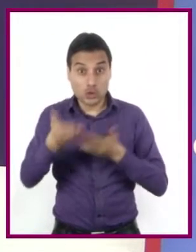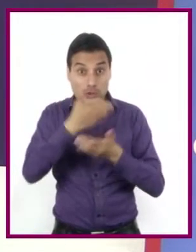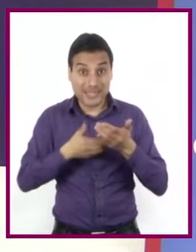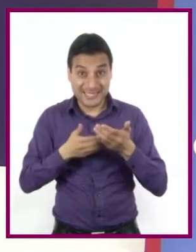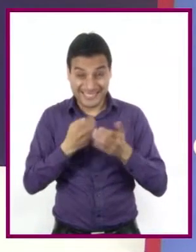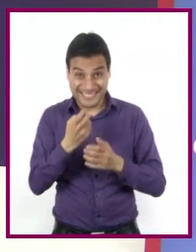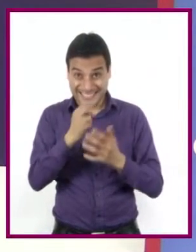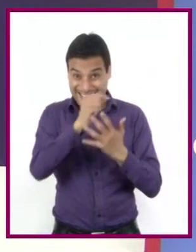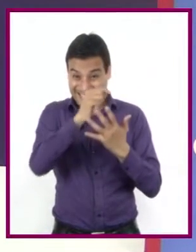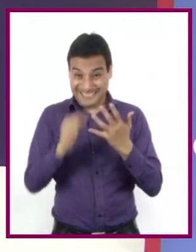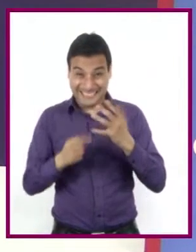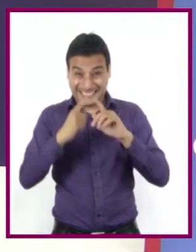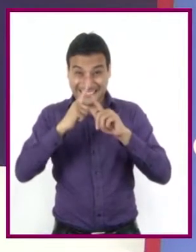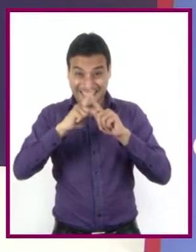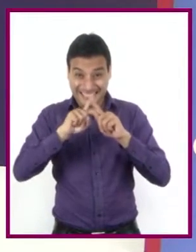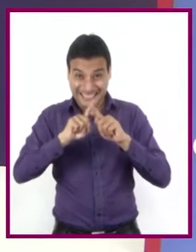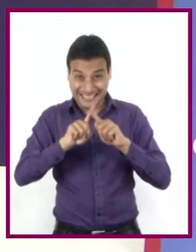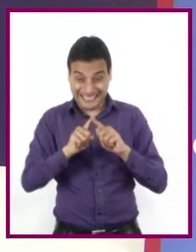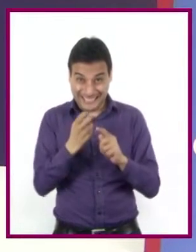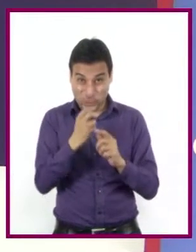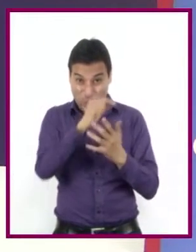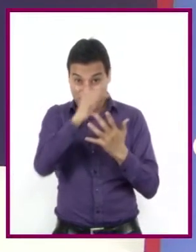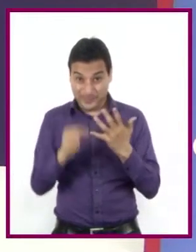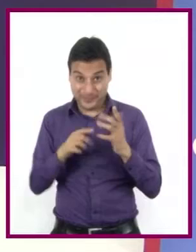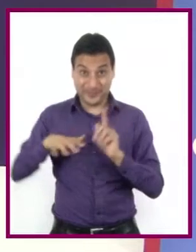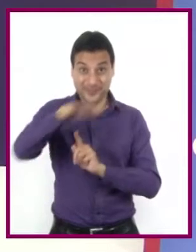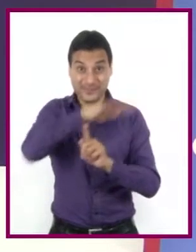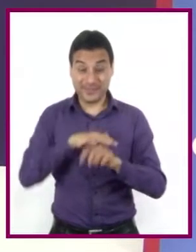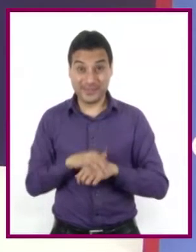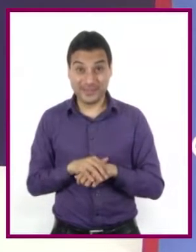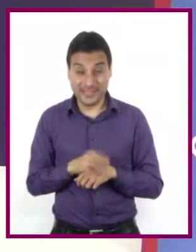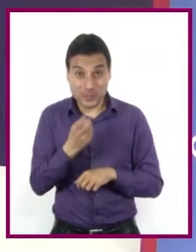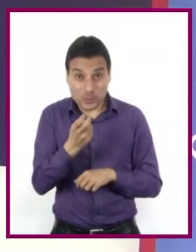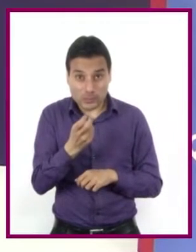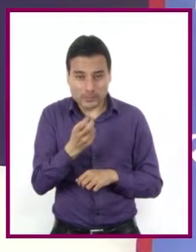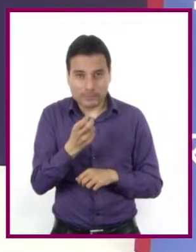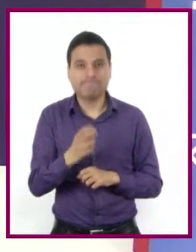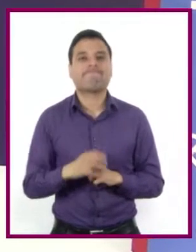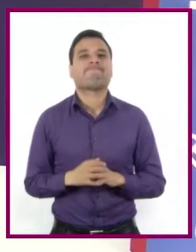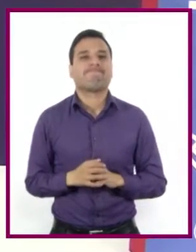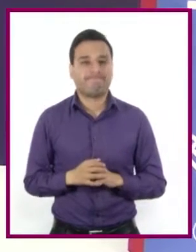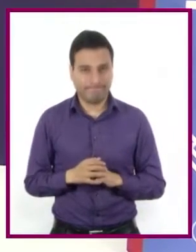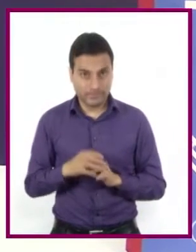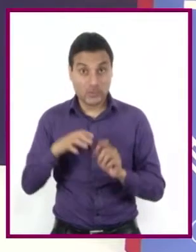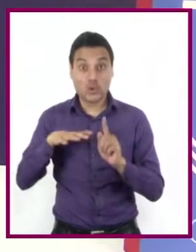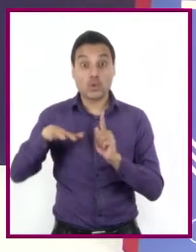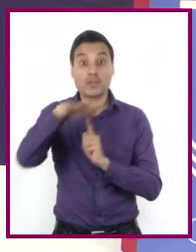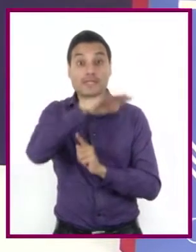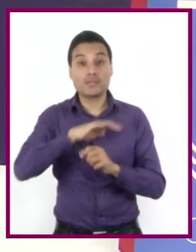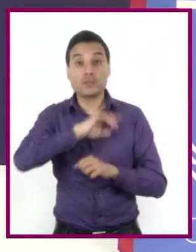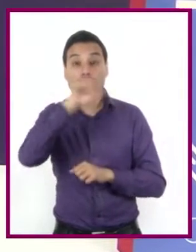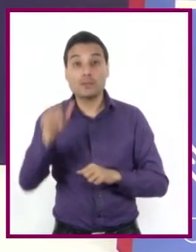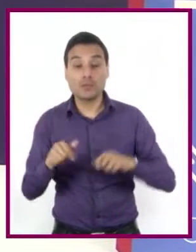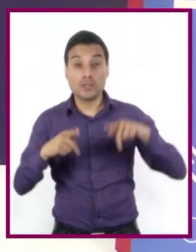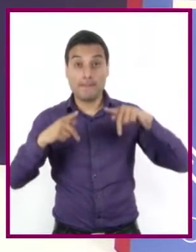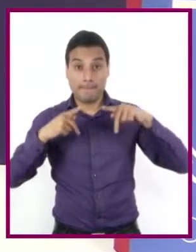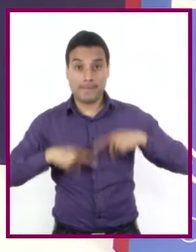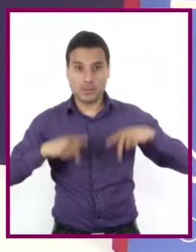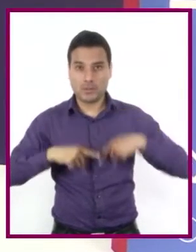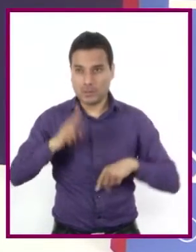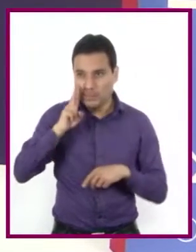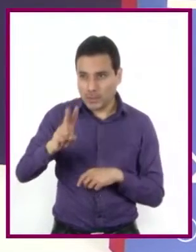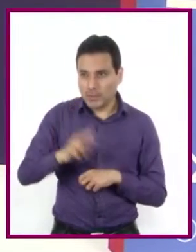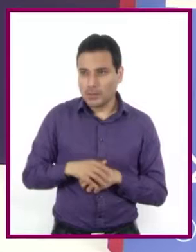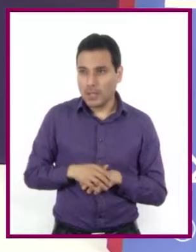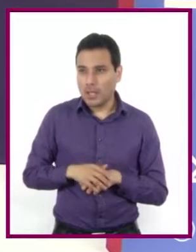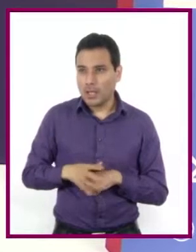sociales en los que se inserta el hecho histórico, forma parte del contexto que dará la perspectiva a los artistas de la